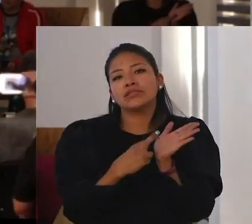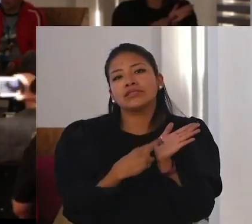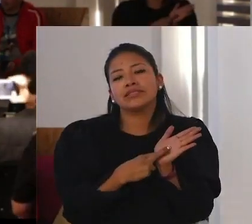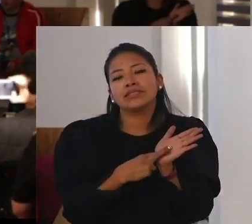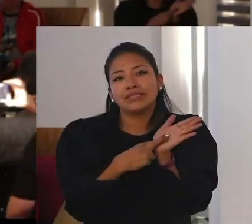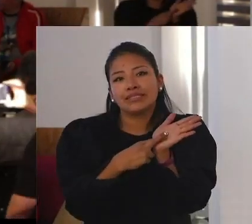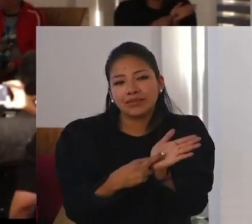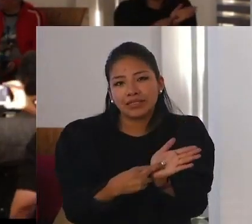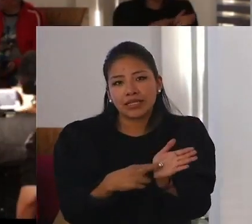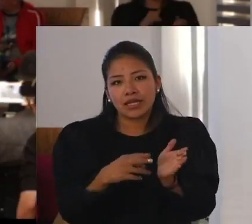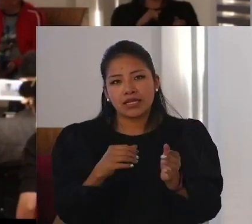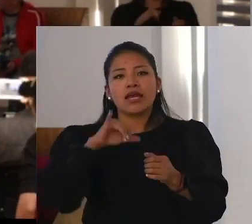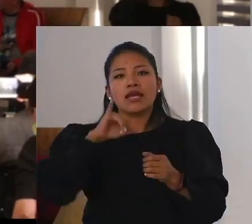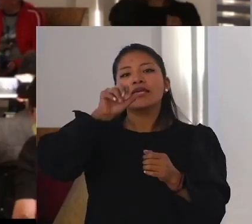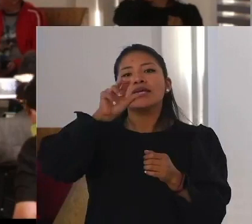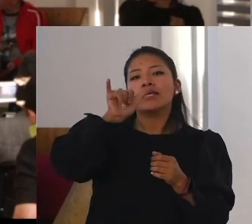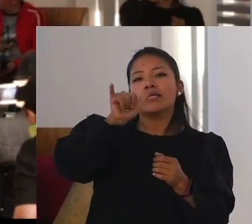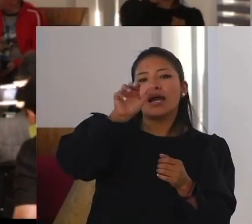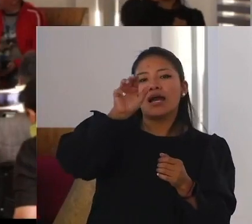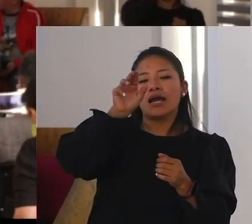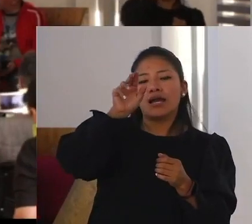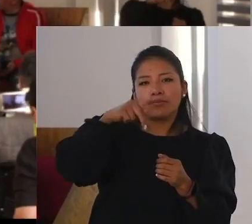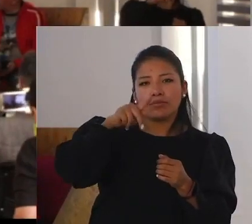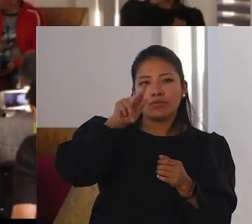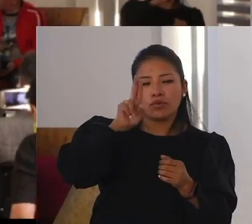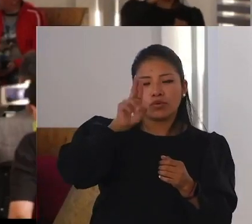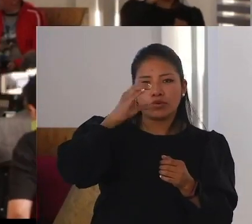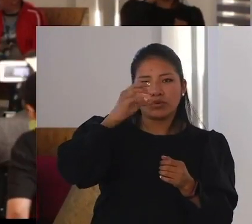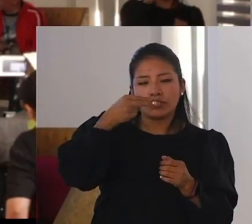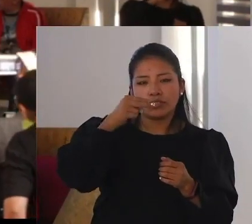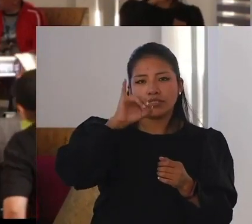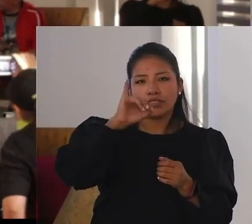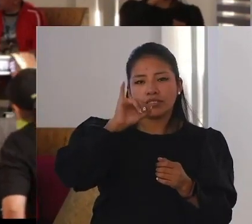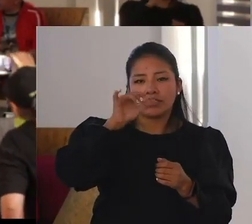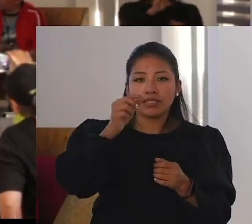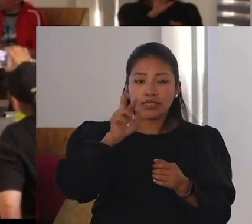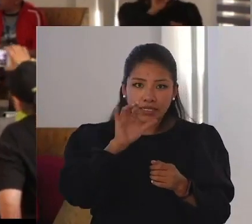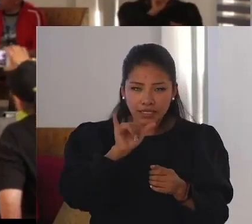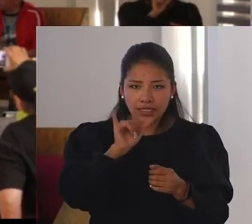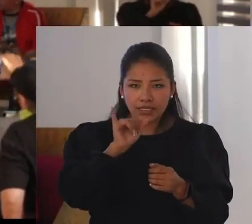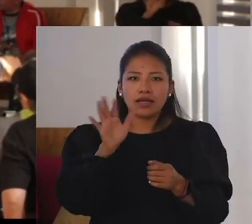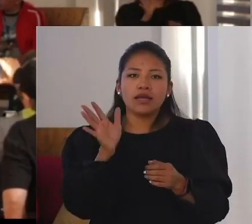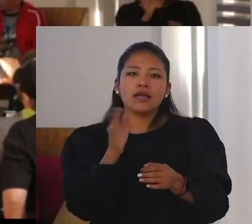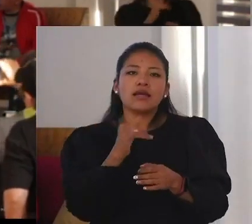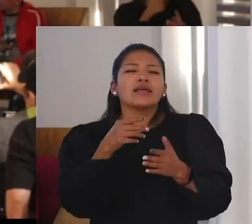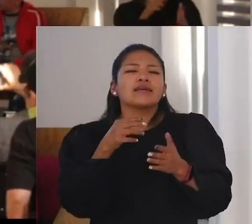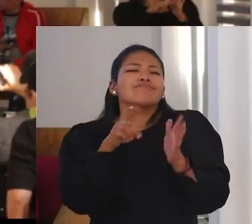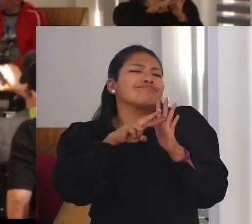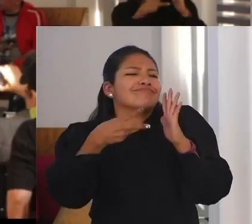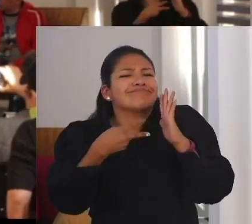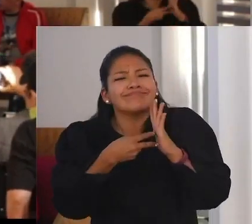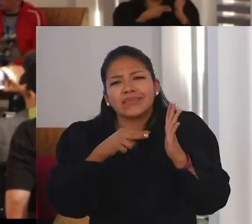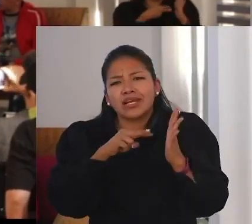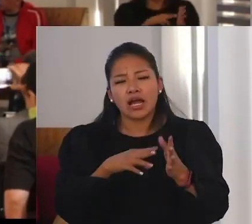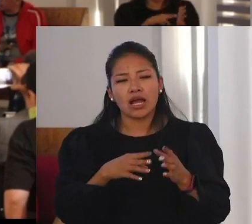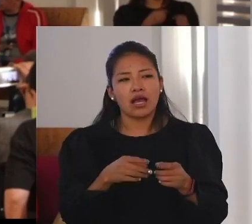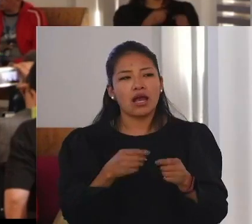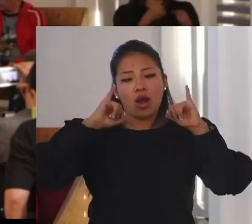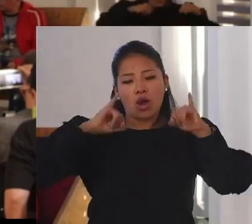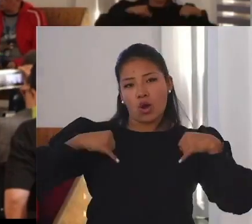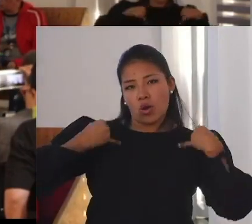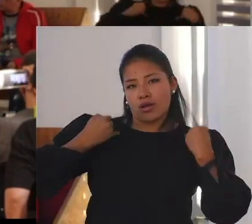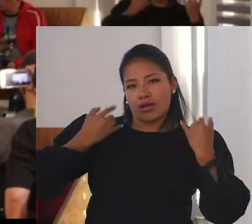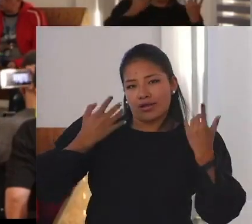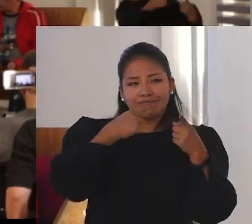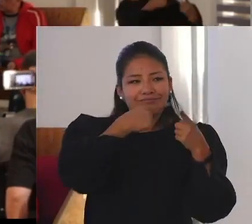huaynamaica que quiere decir los mejores agricultores jóvenes diferentes es un emprendimiento